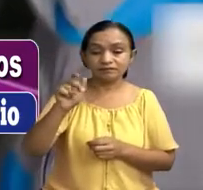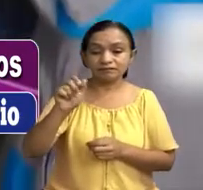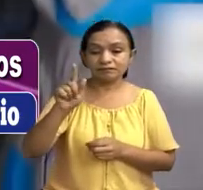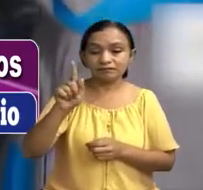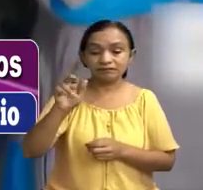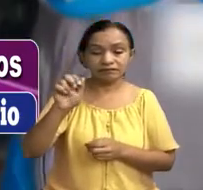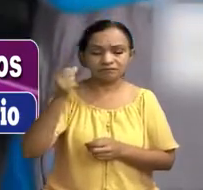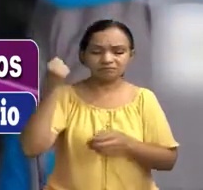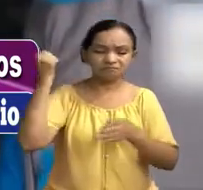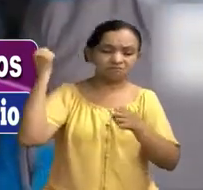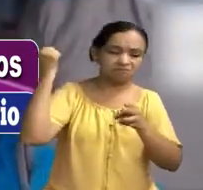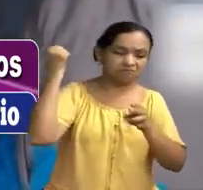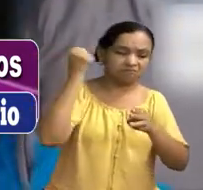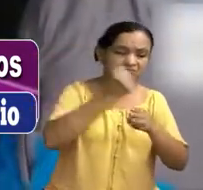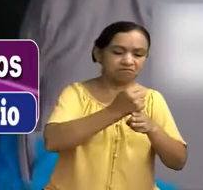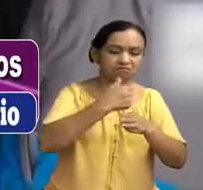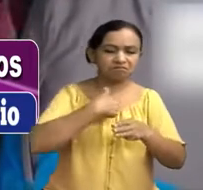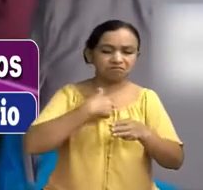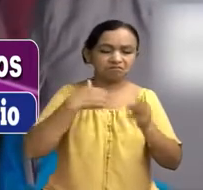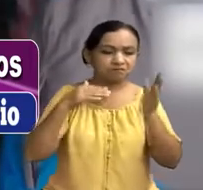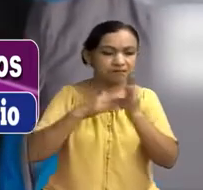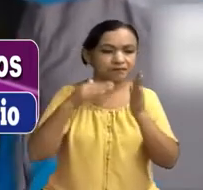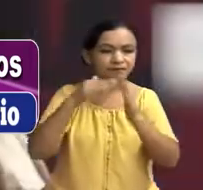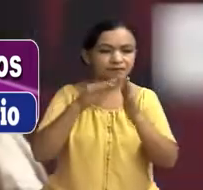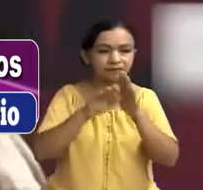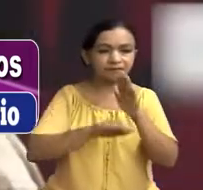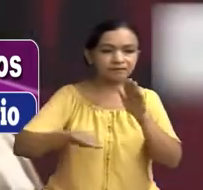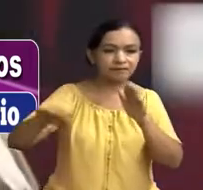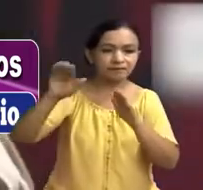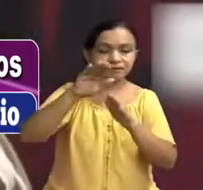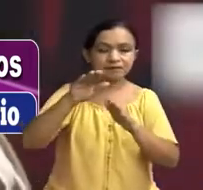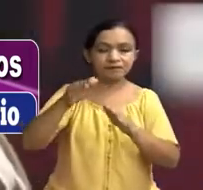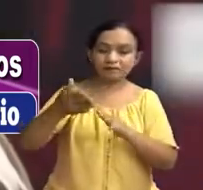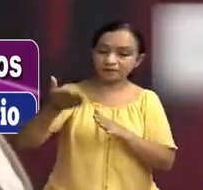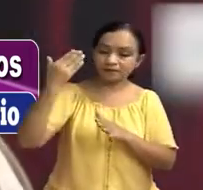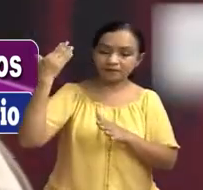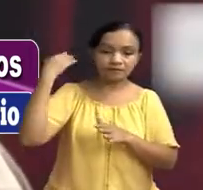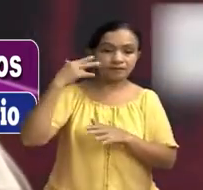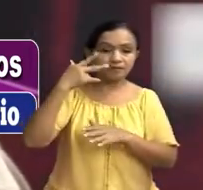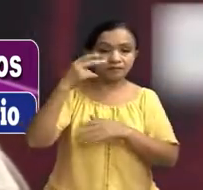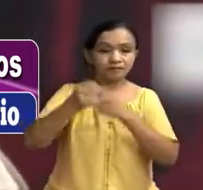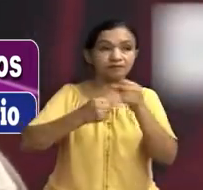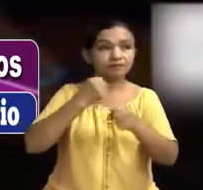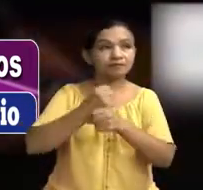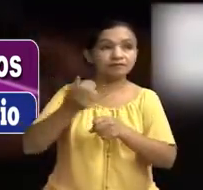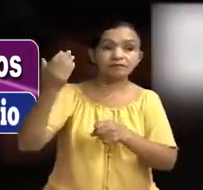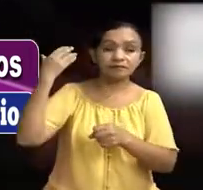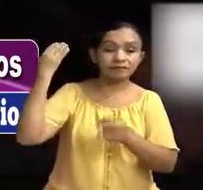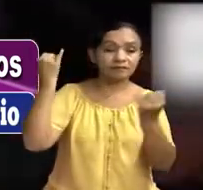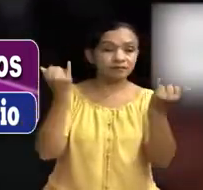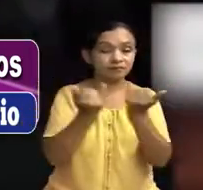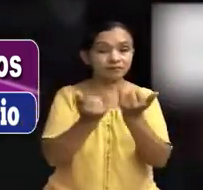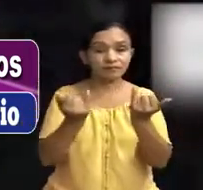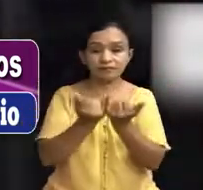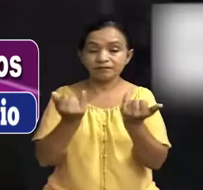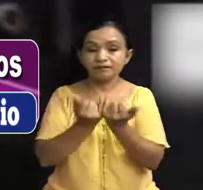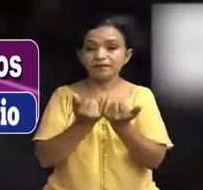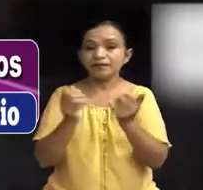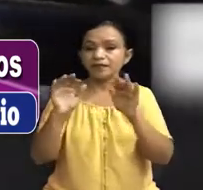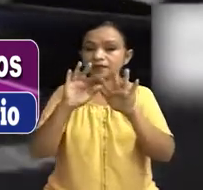pero me regresaré hecho millones. Más de 280 años, y pude ver ahí unas declaraciones de